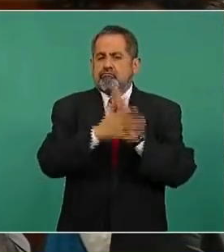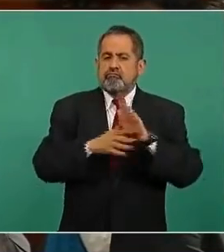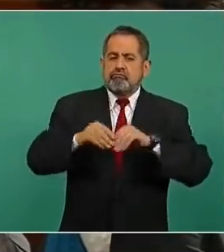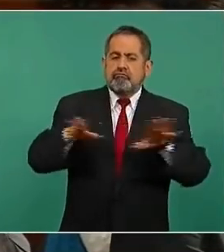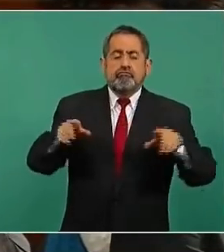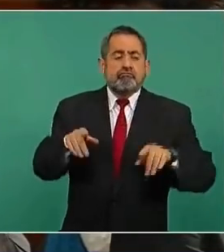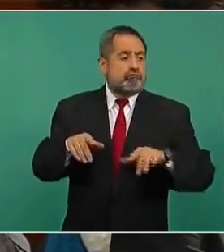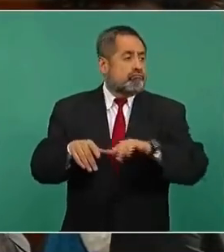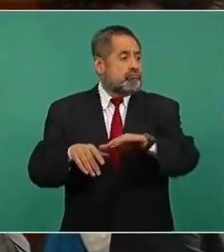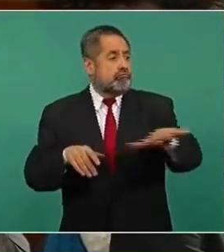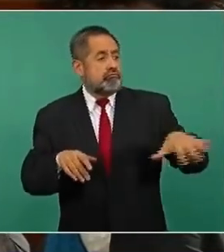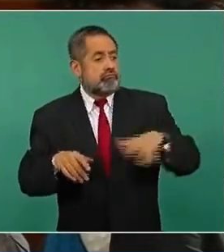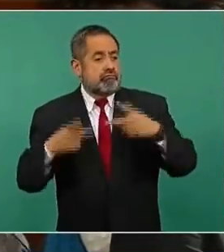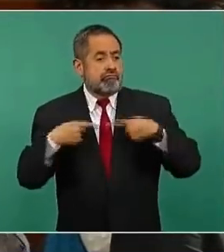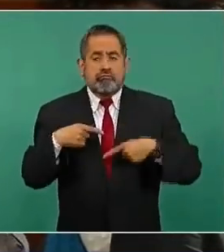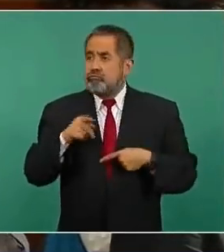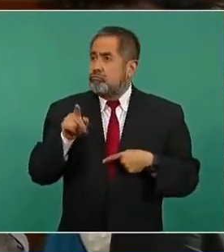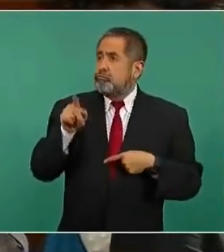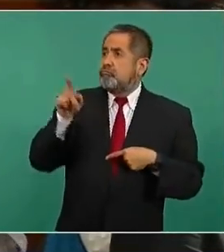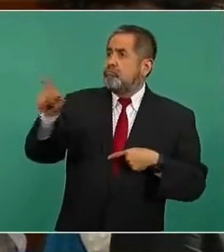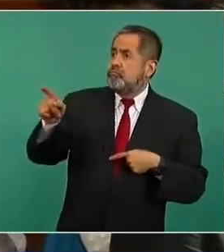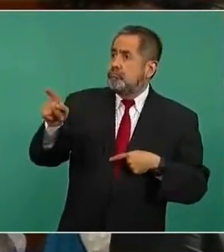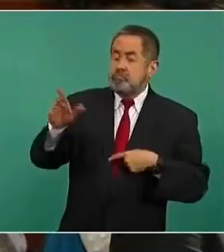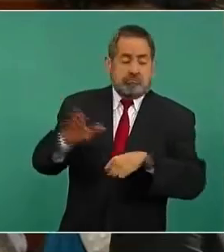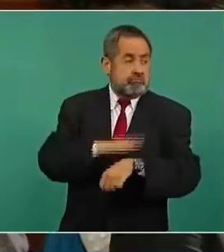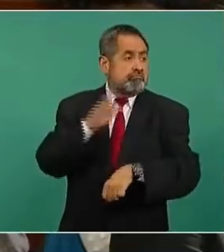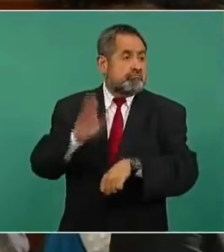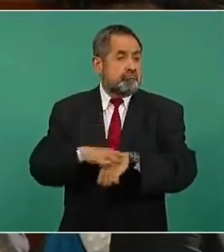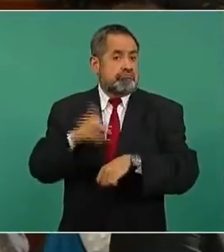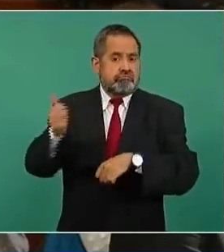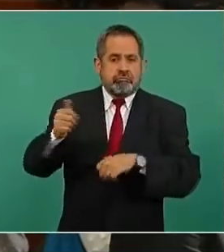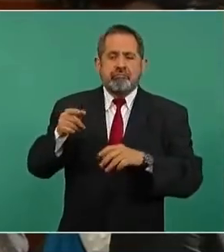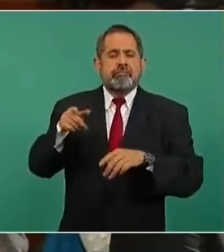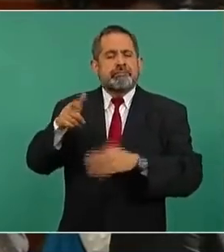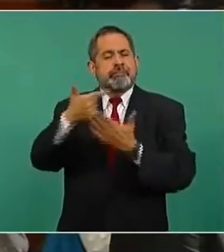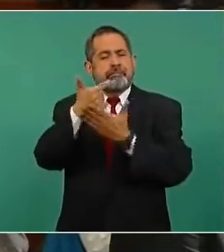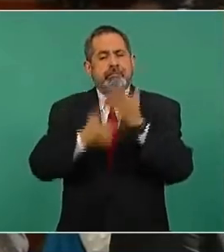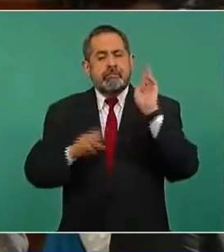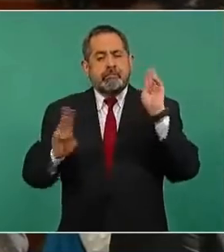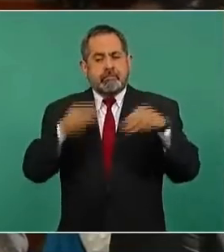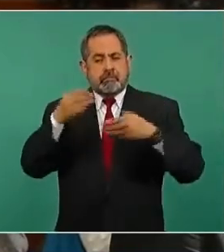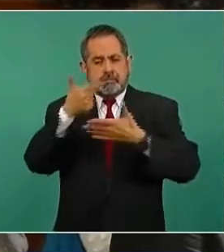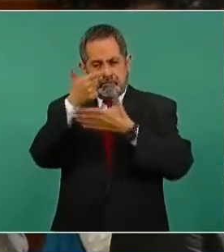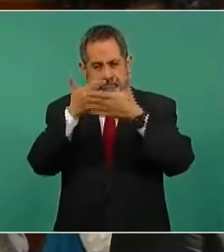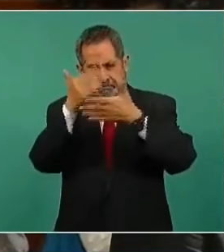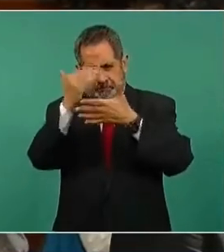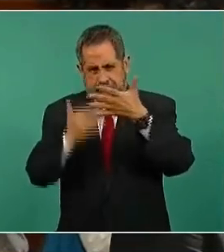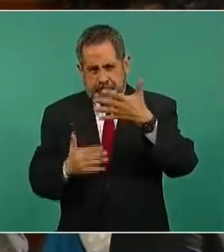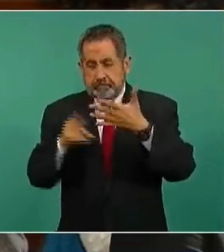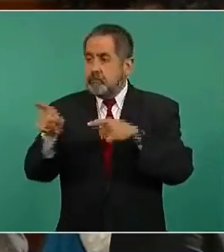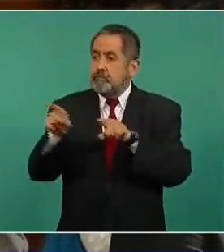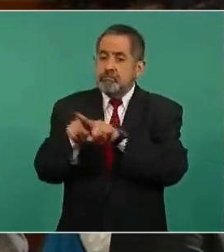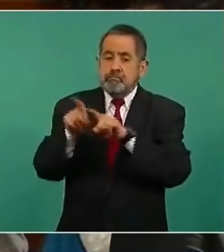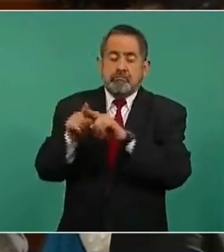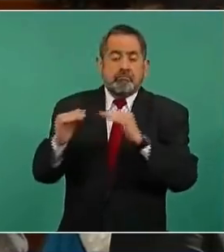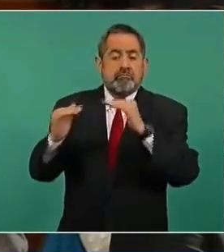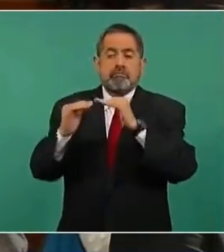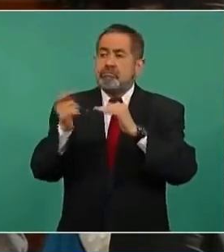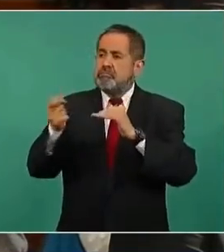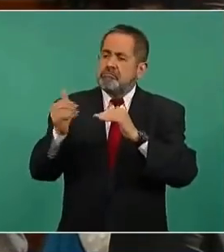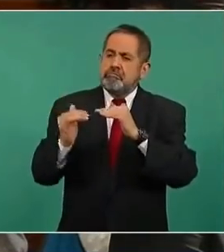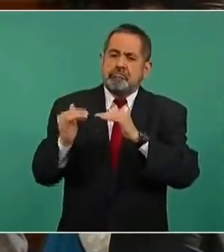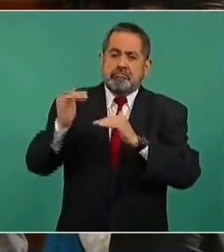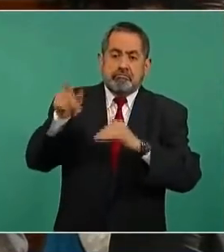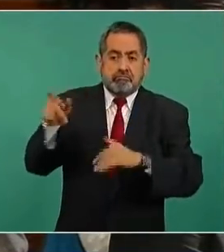la aprobación que mantiene con base en todos los líderes mundiales, sí, estando a la par e incluso por